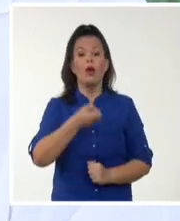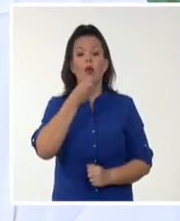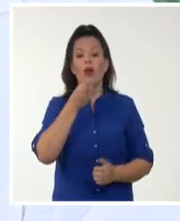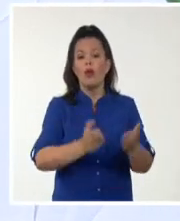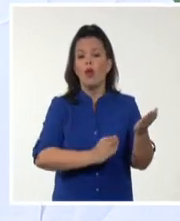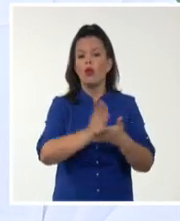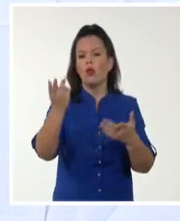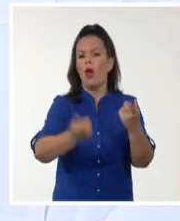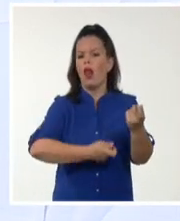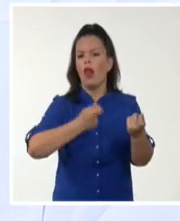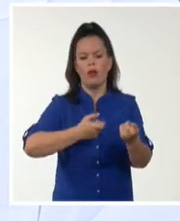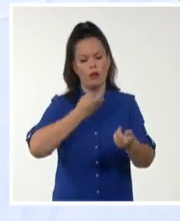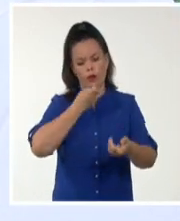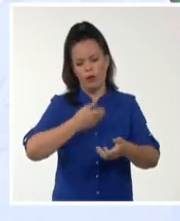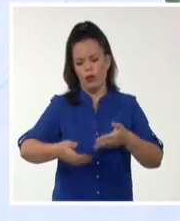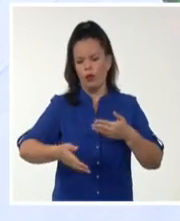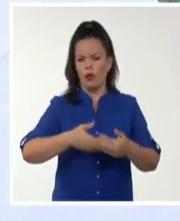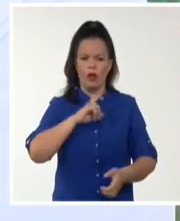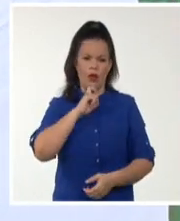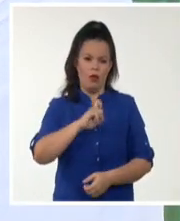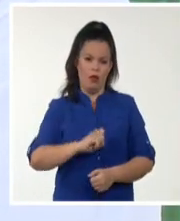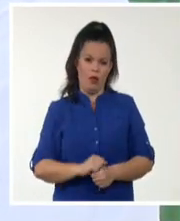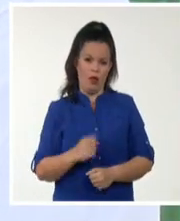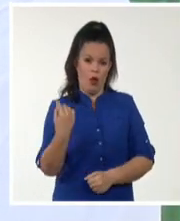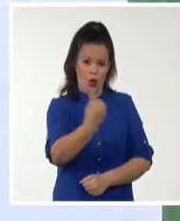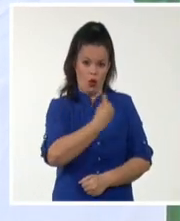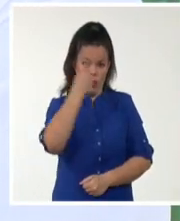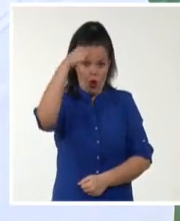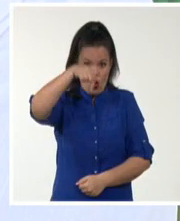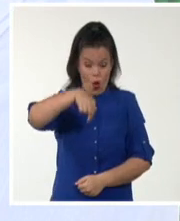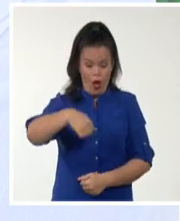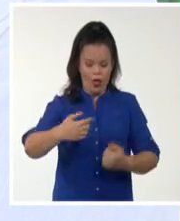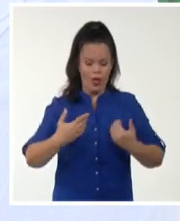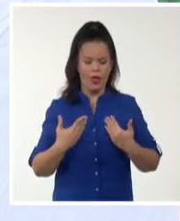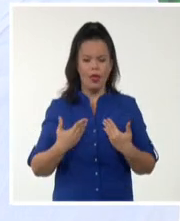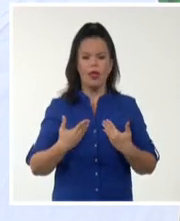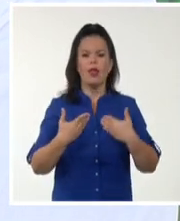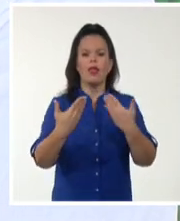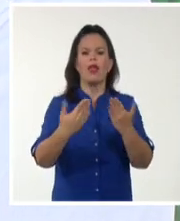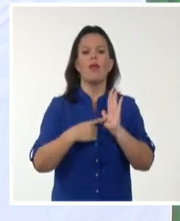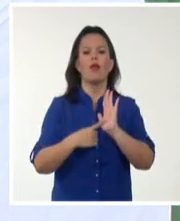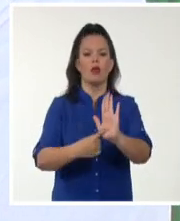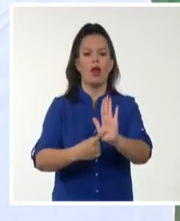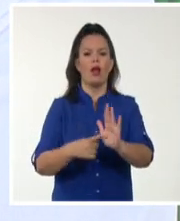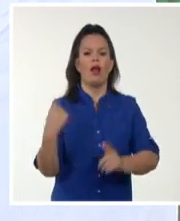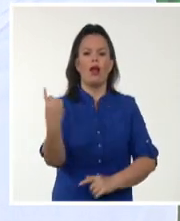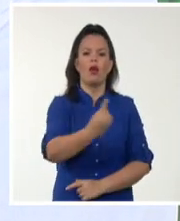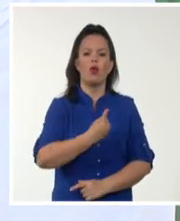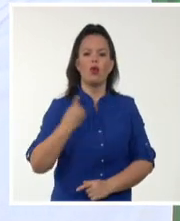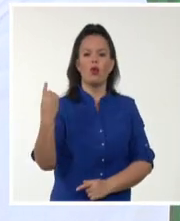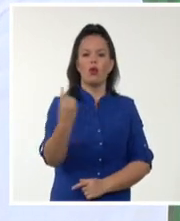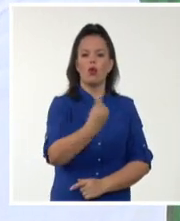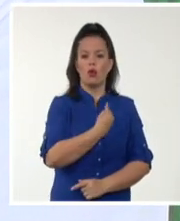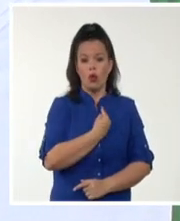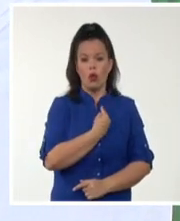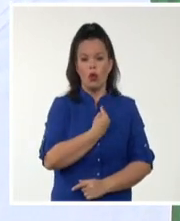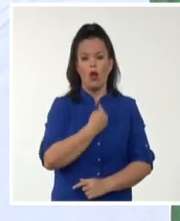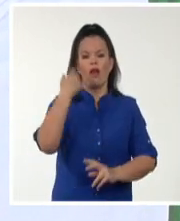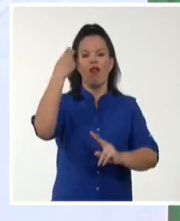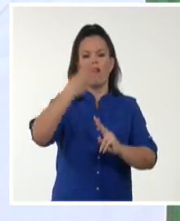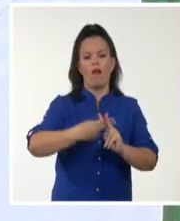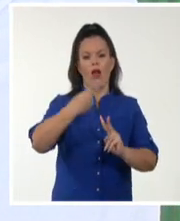más duras pruebas. Demostremos hoy, compatriotas, que los bayameses, los